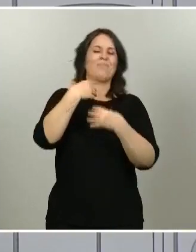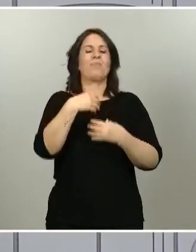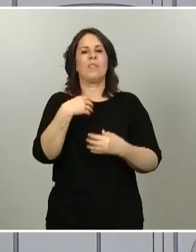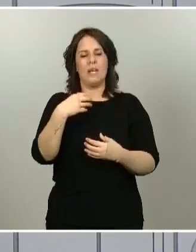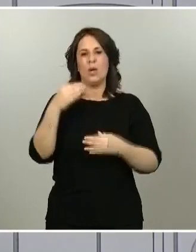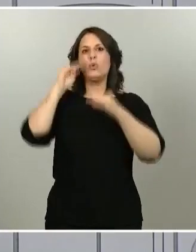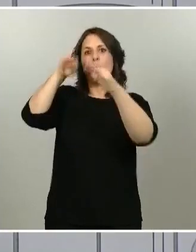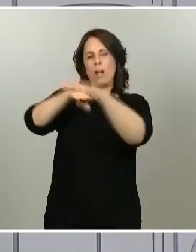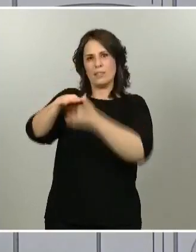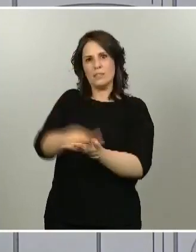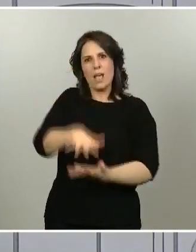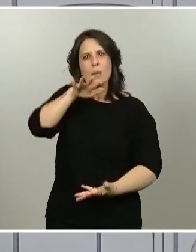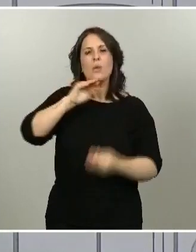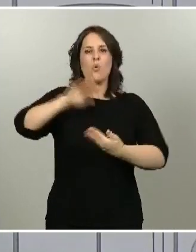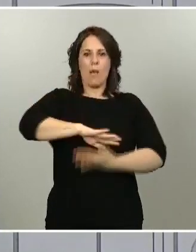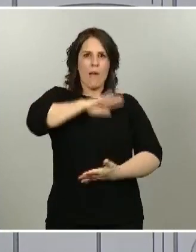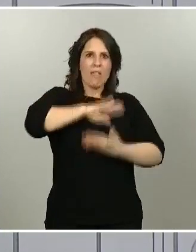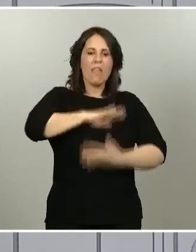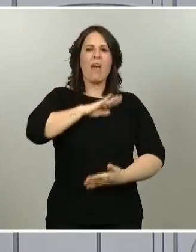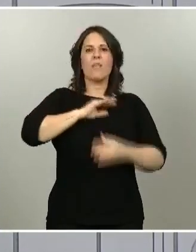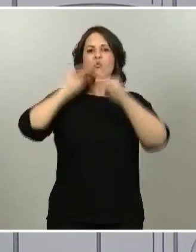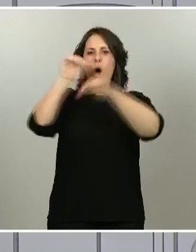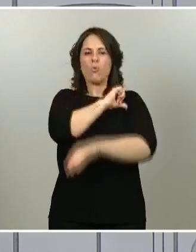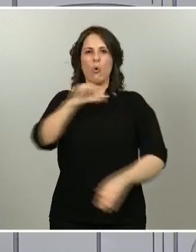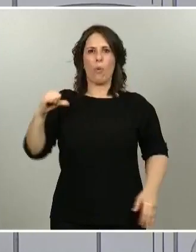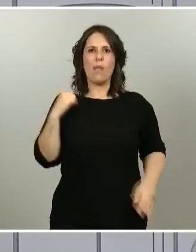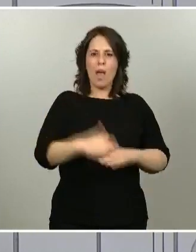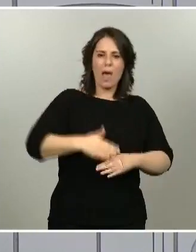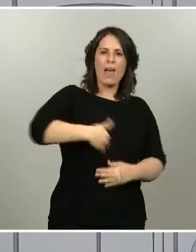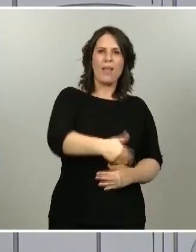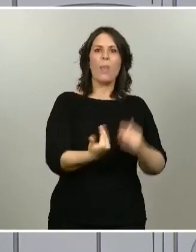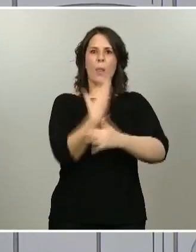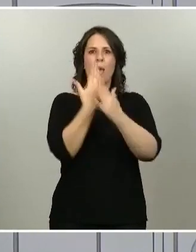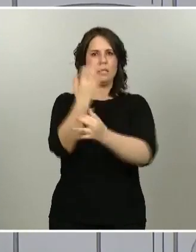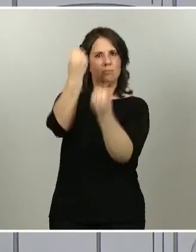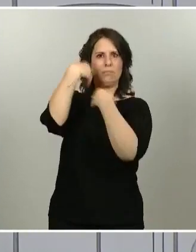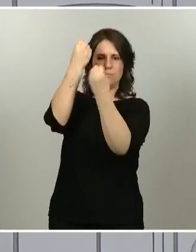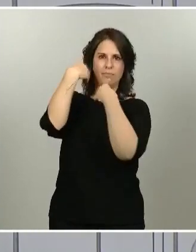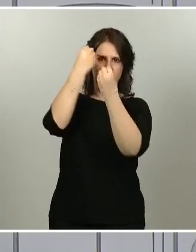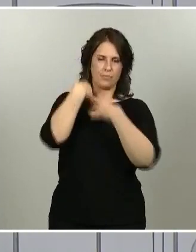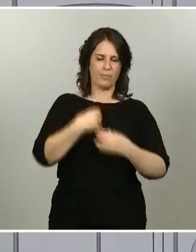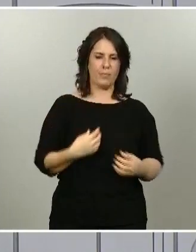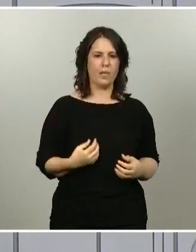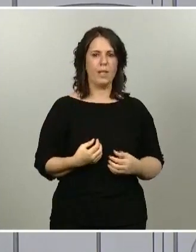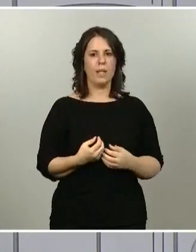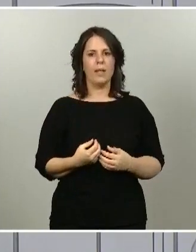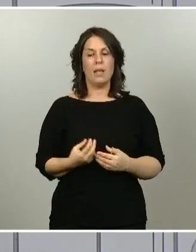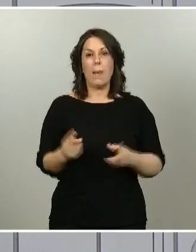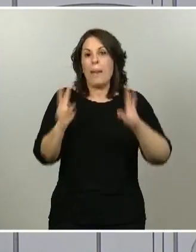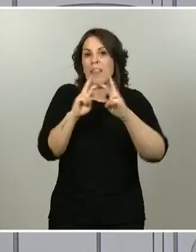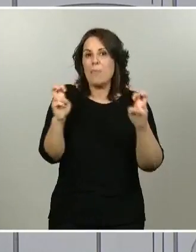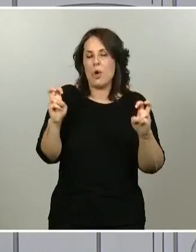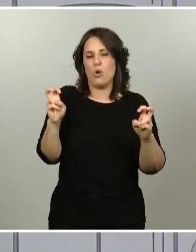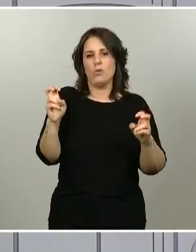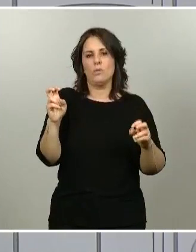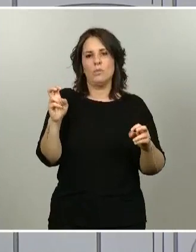capacidades y de la autonomía que tienen para los próximos días. En principio, salvo algunas situaciones excepcionales,